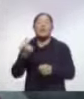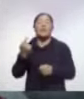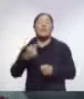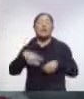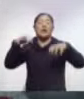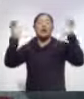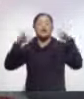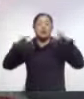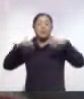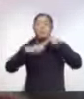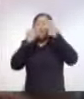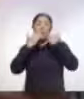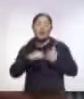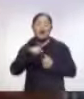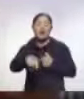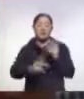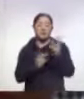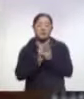climatológicas.